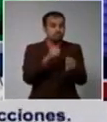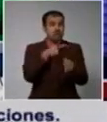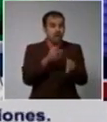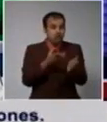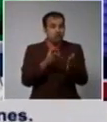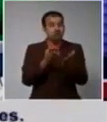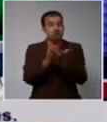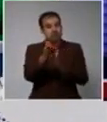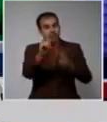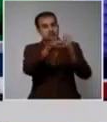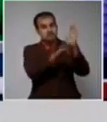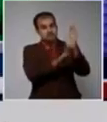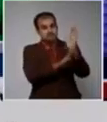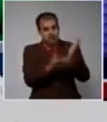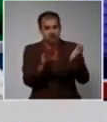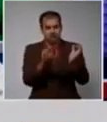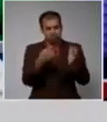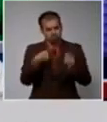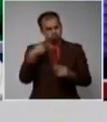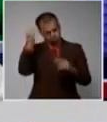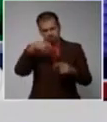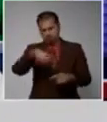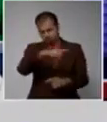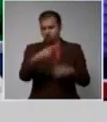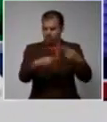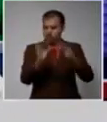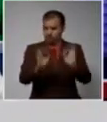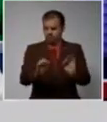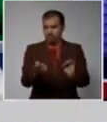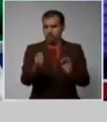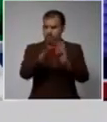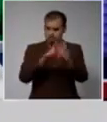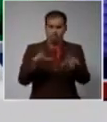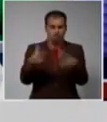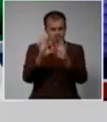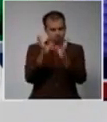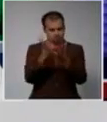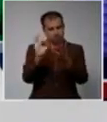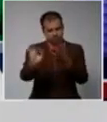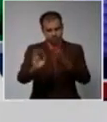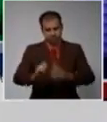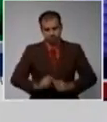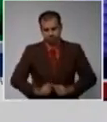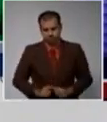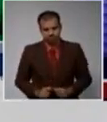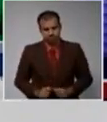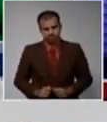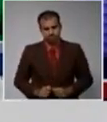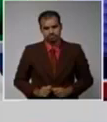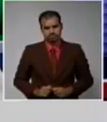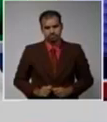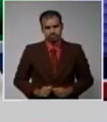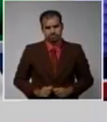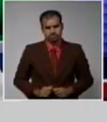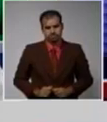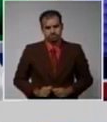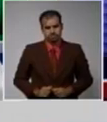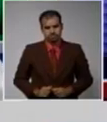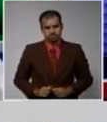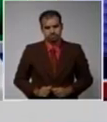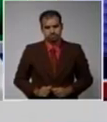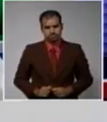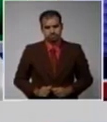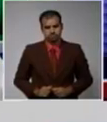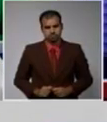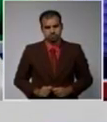no tengo duda que lo van a hacer, todas las medidas que ya tienen establecidas. Con el comportamiento